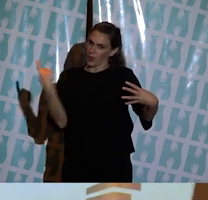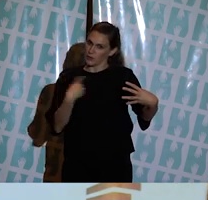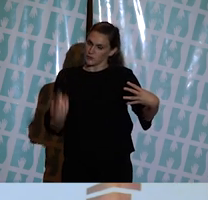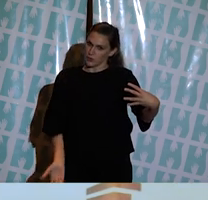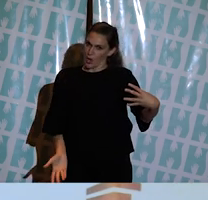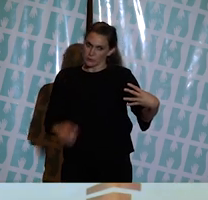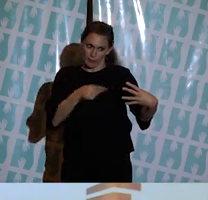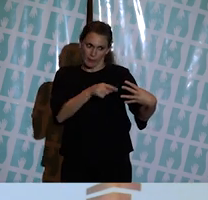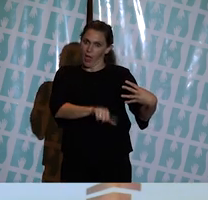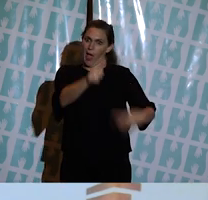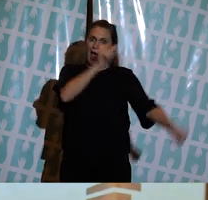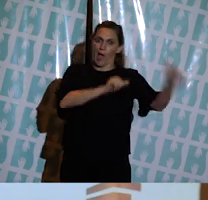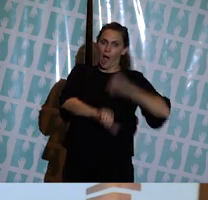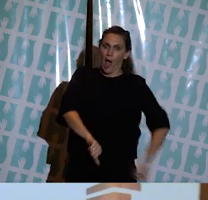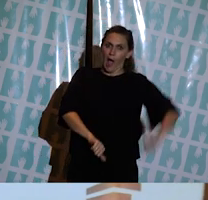Dejamos